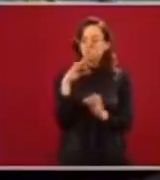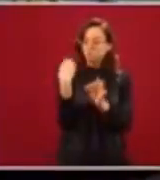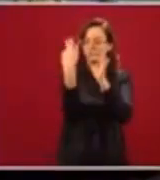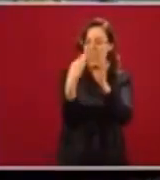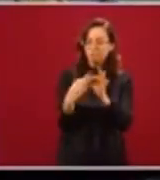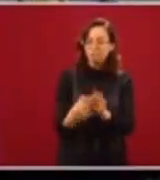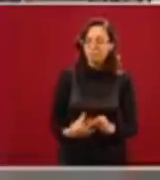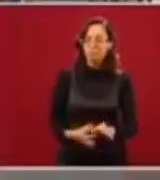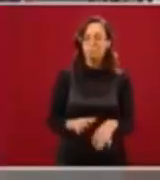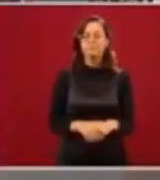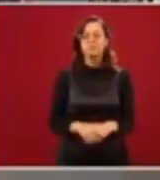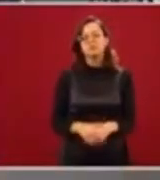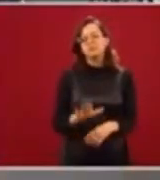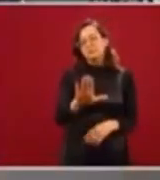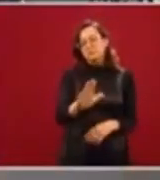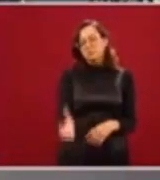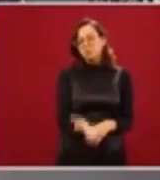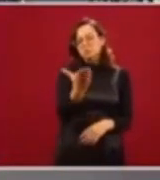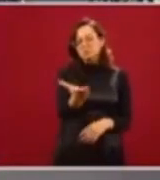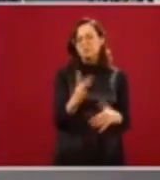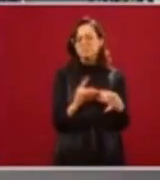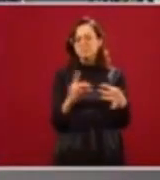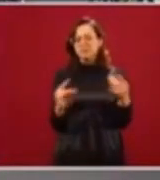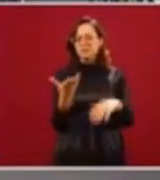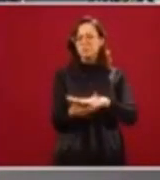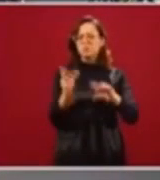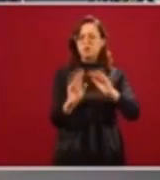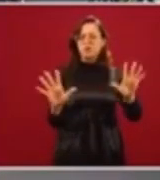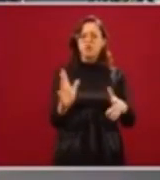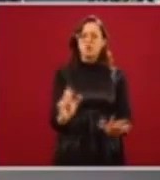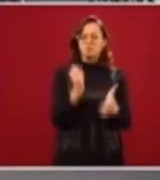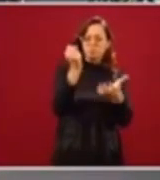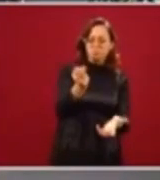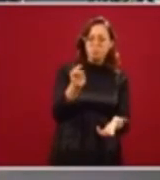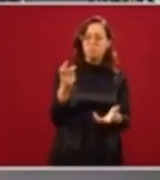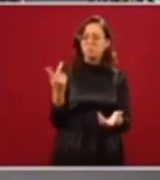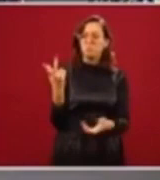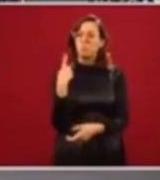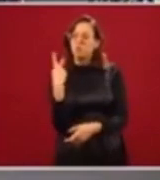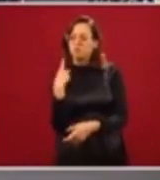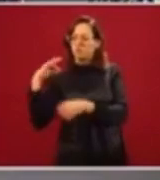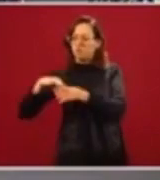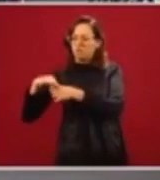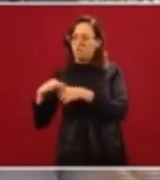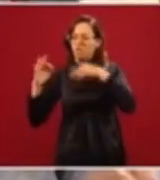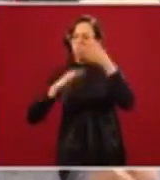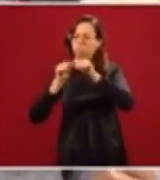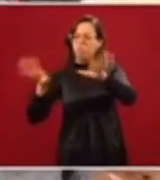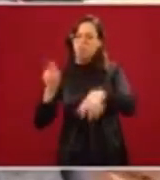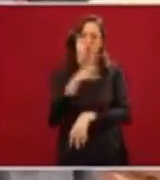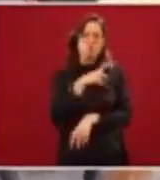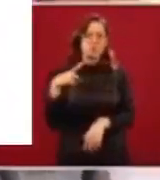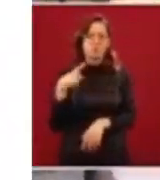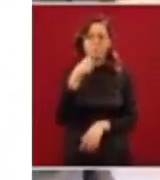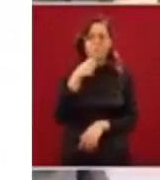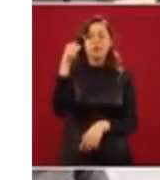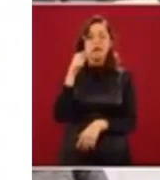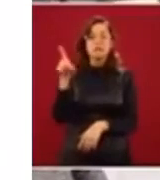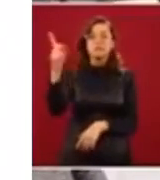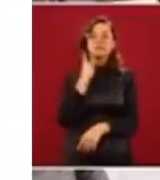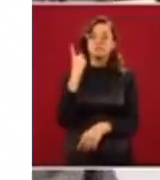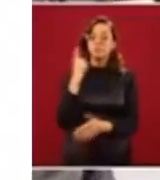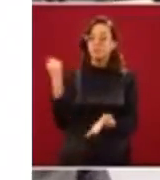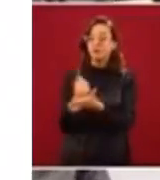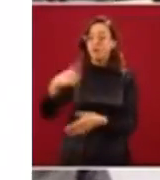Preguntar, usted ha sido muy claro en el tema de no mezclar recursos públicos con fines políticos o electorales. Ayer se aprobó en la Cámara de Diputados una reforma que permite a los legisladores